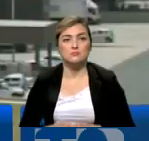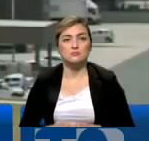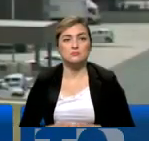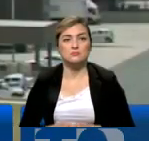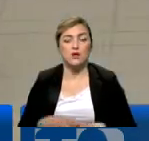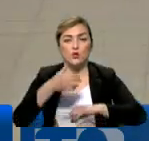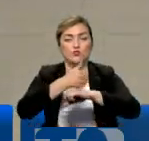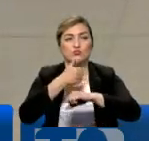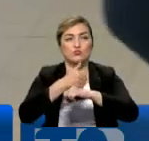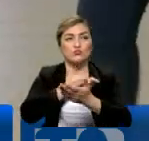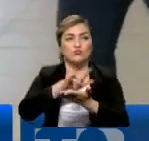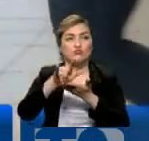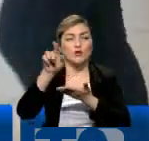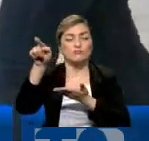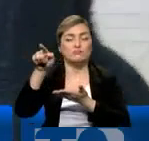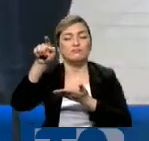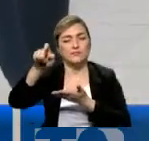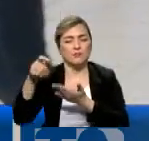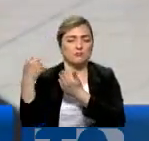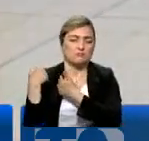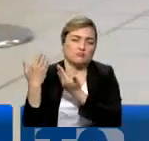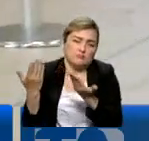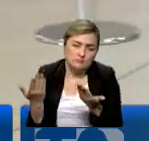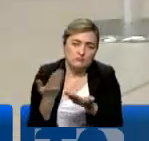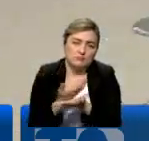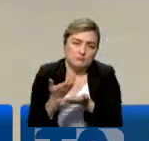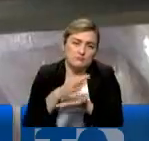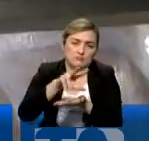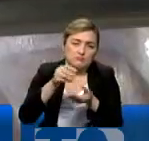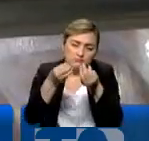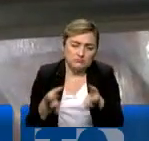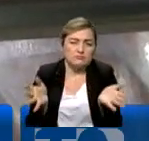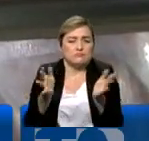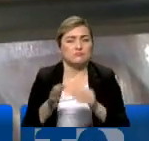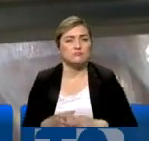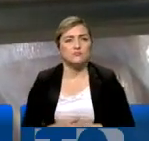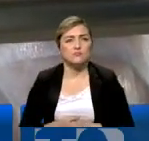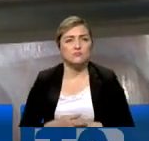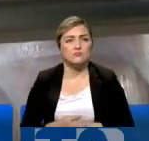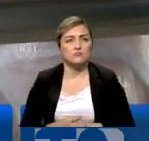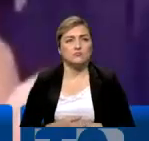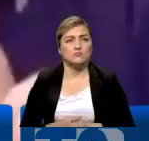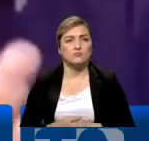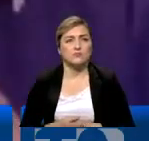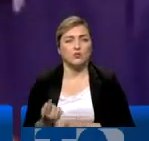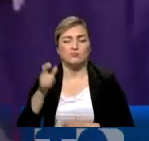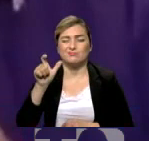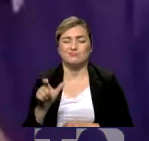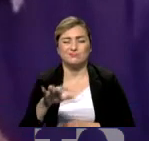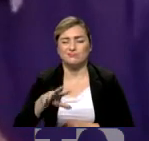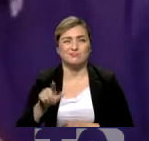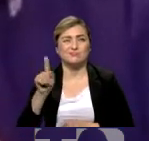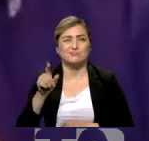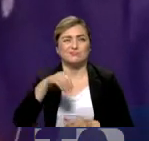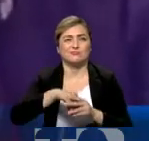que autoridades del aeropuerto deben hacerse cargo de los objetos perdidos, ya que no son los únicos casos. No puede ser que